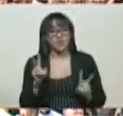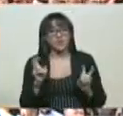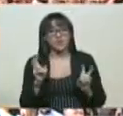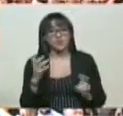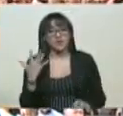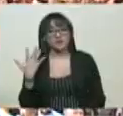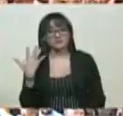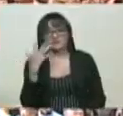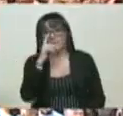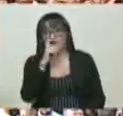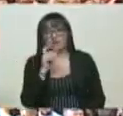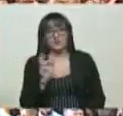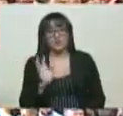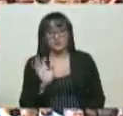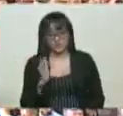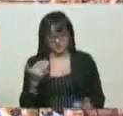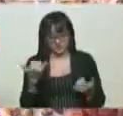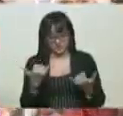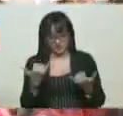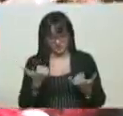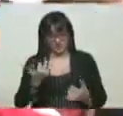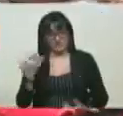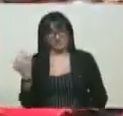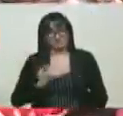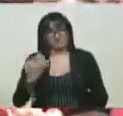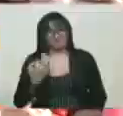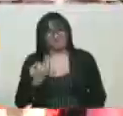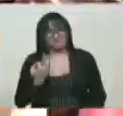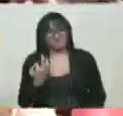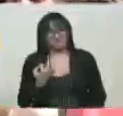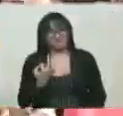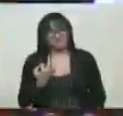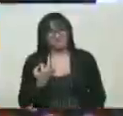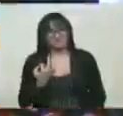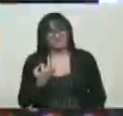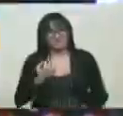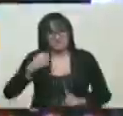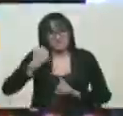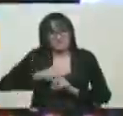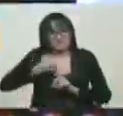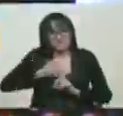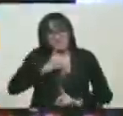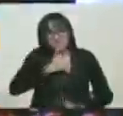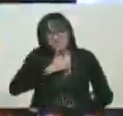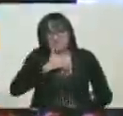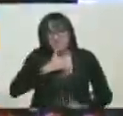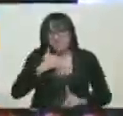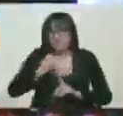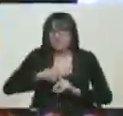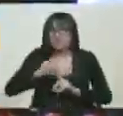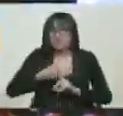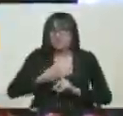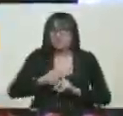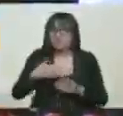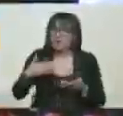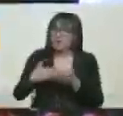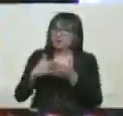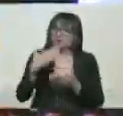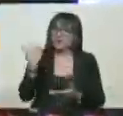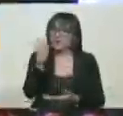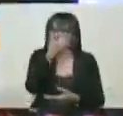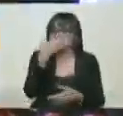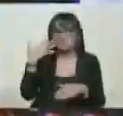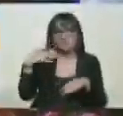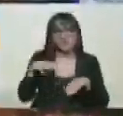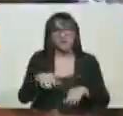hace 5 años. Soy un vergatario enfrentado en 1000 batallas al imperialismo que